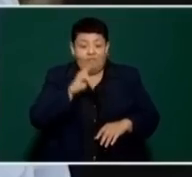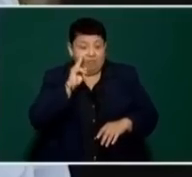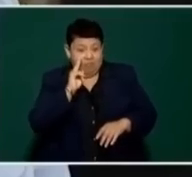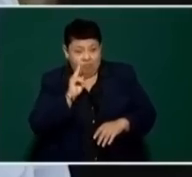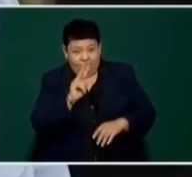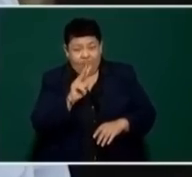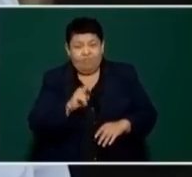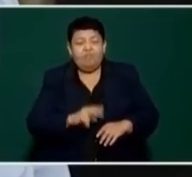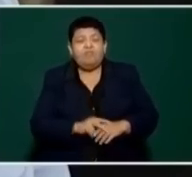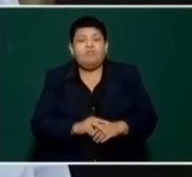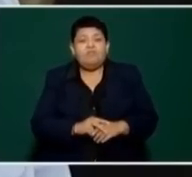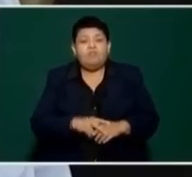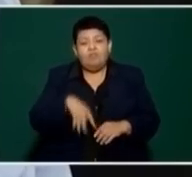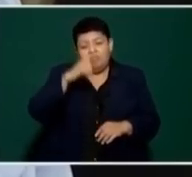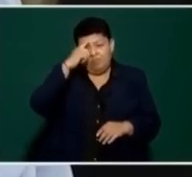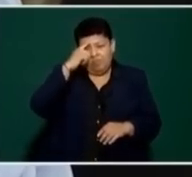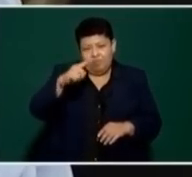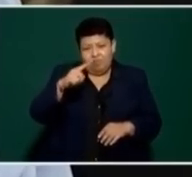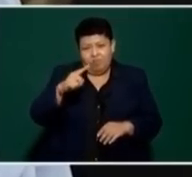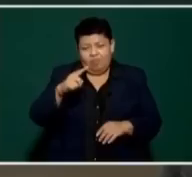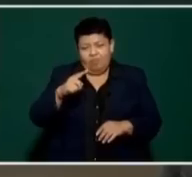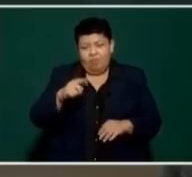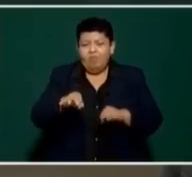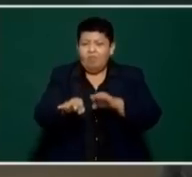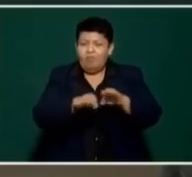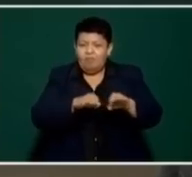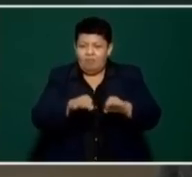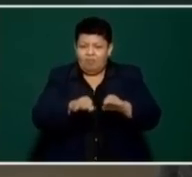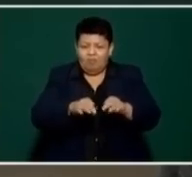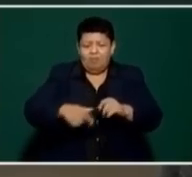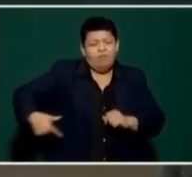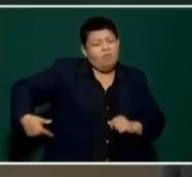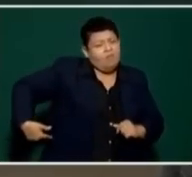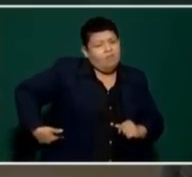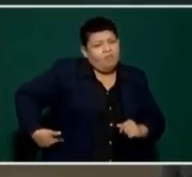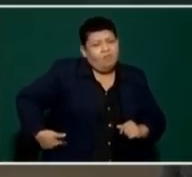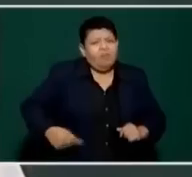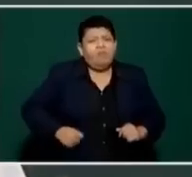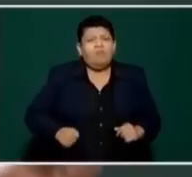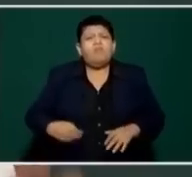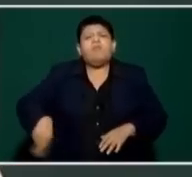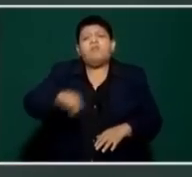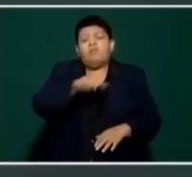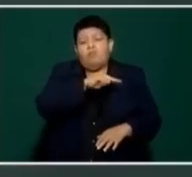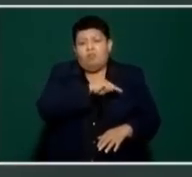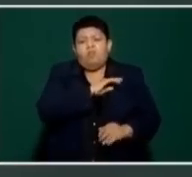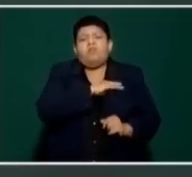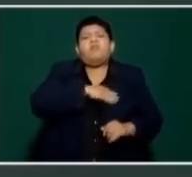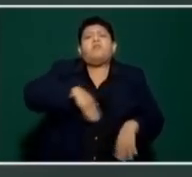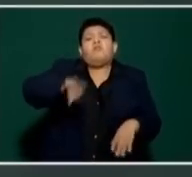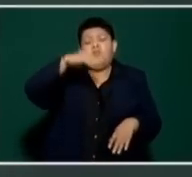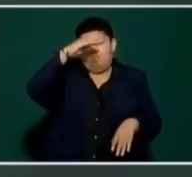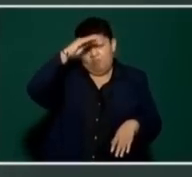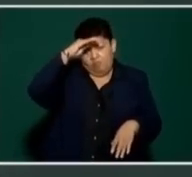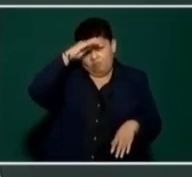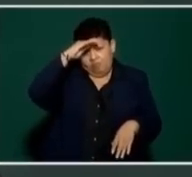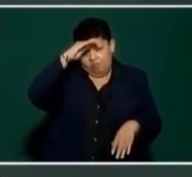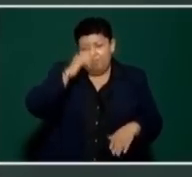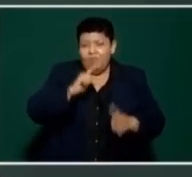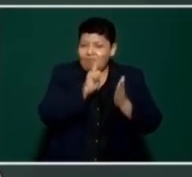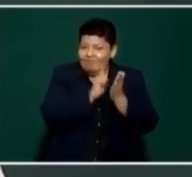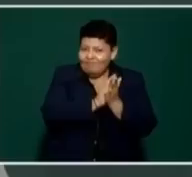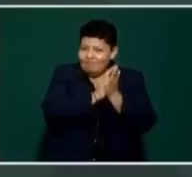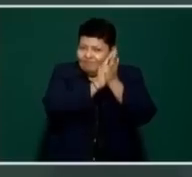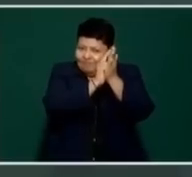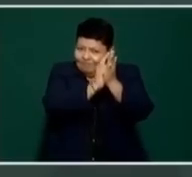para la primera parte del gobierno. Nosotros consideramos que con el marco legal